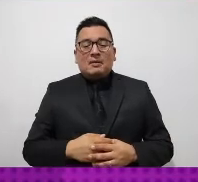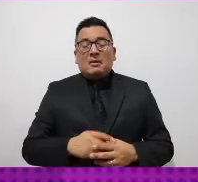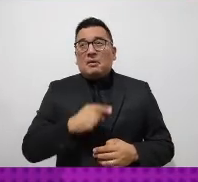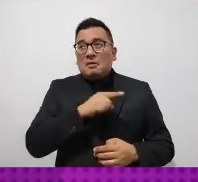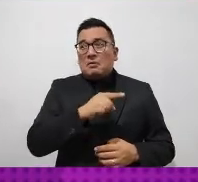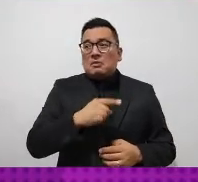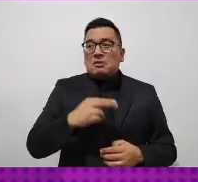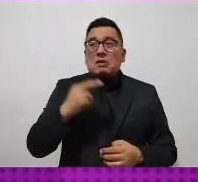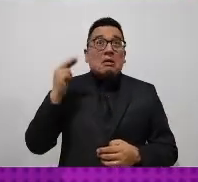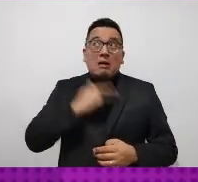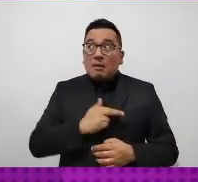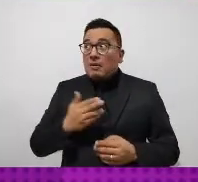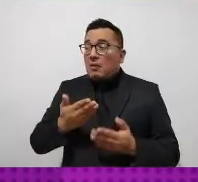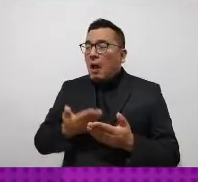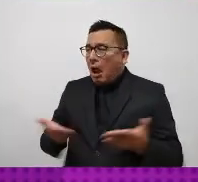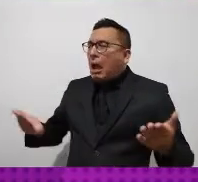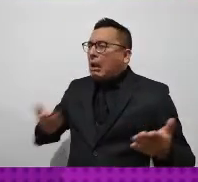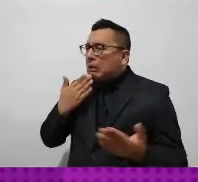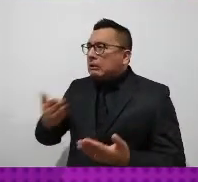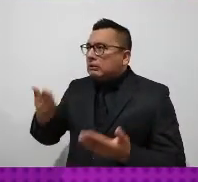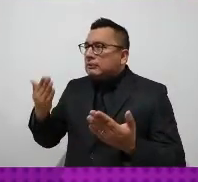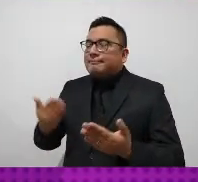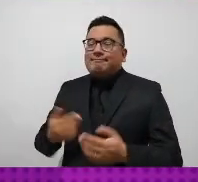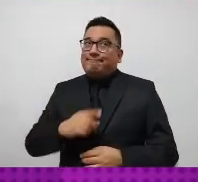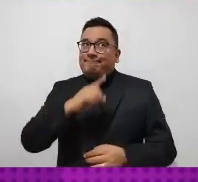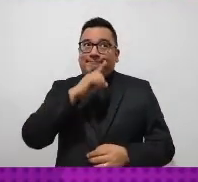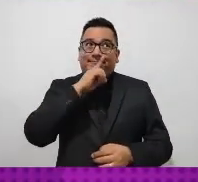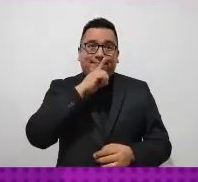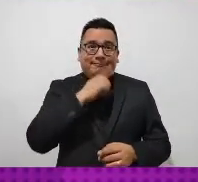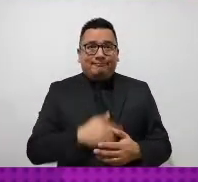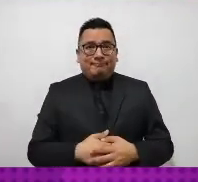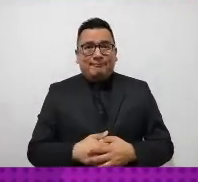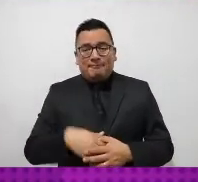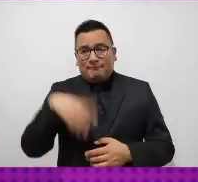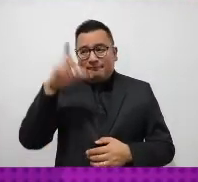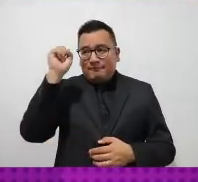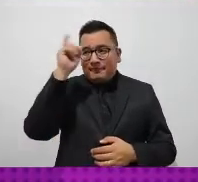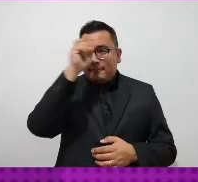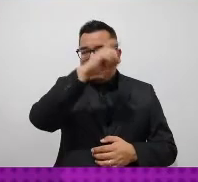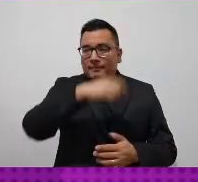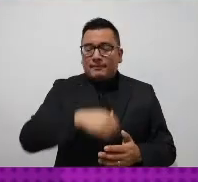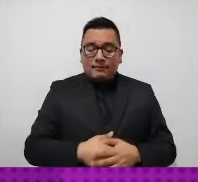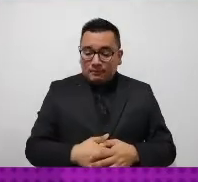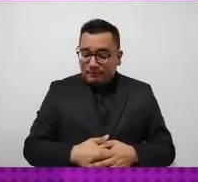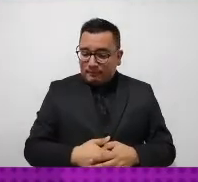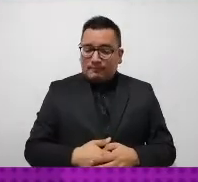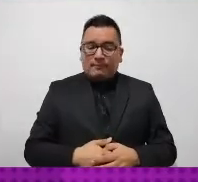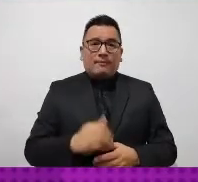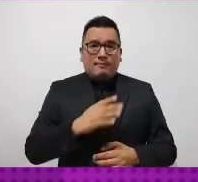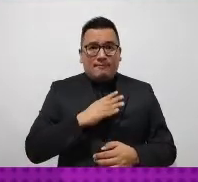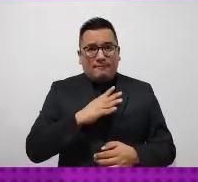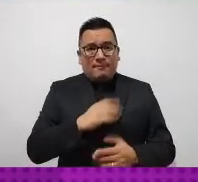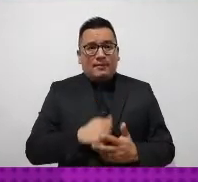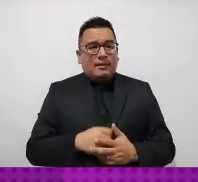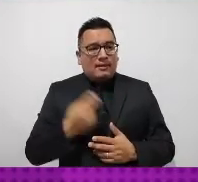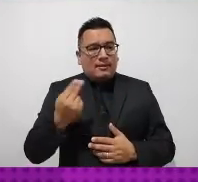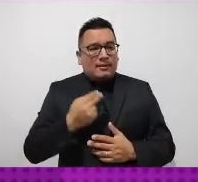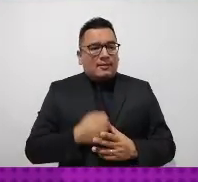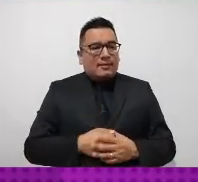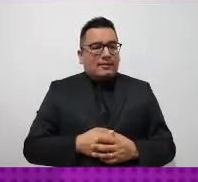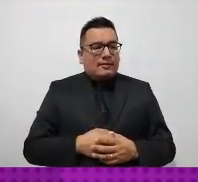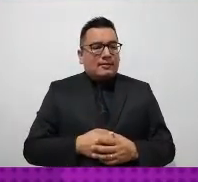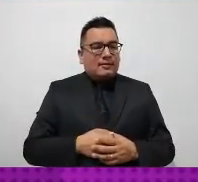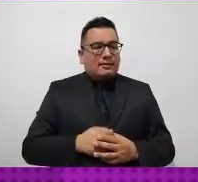nos abrieron tan pronto como nosotros esperábamos las puertas. Fue difícil, fue de empezar a